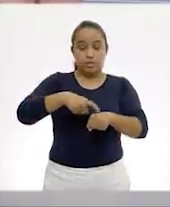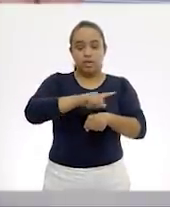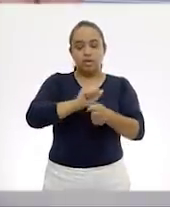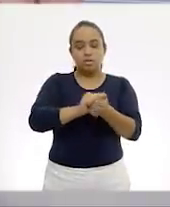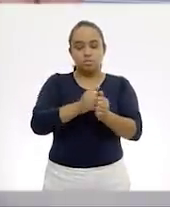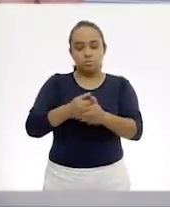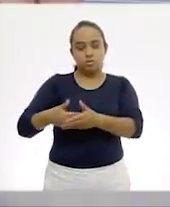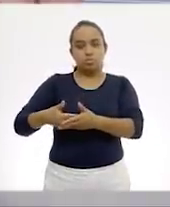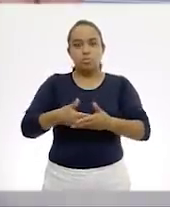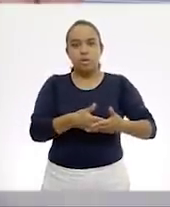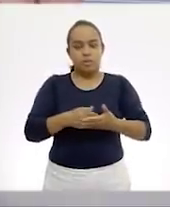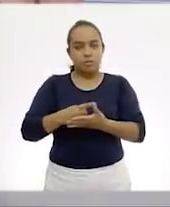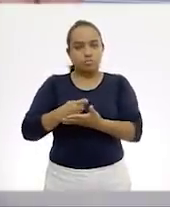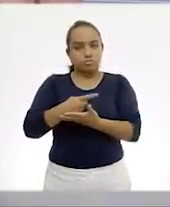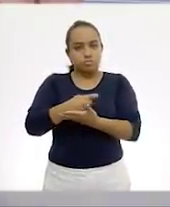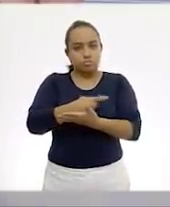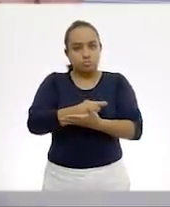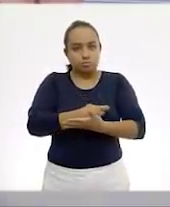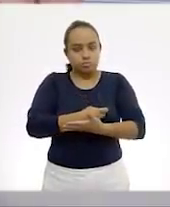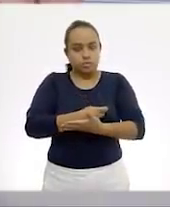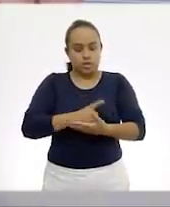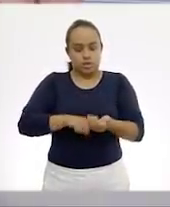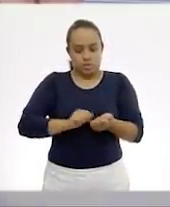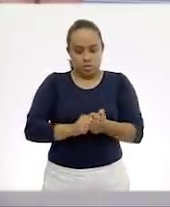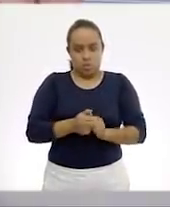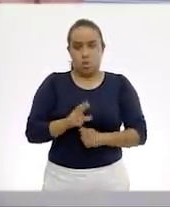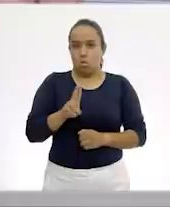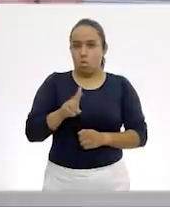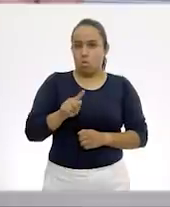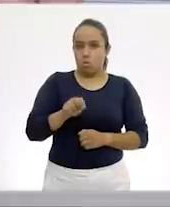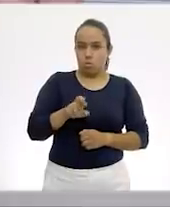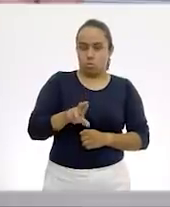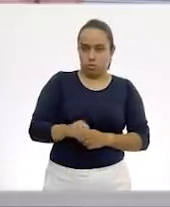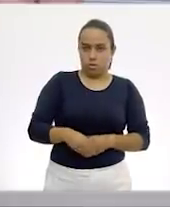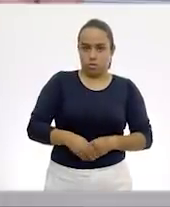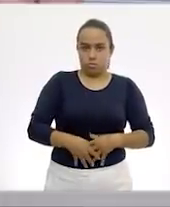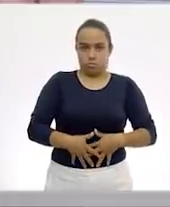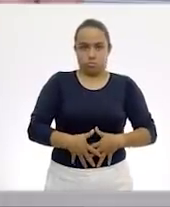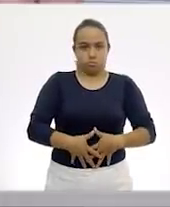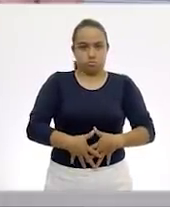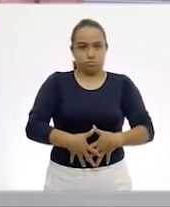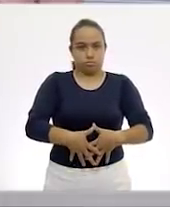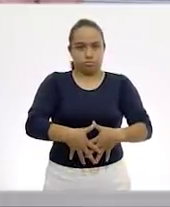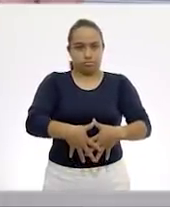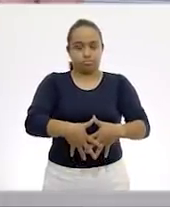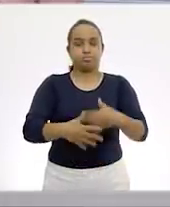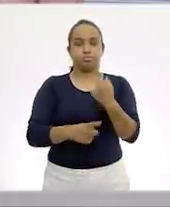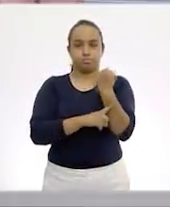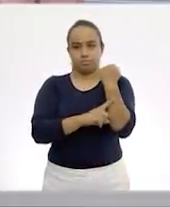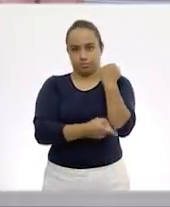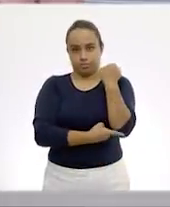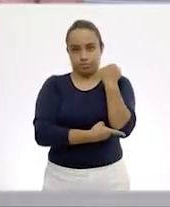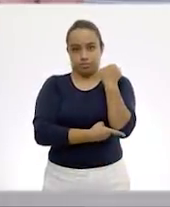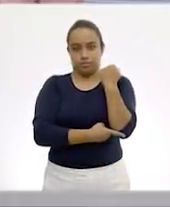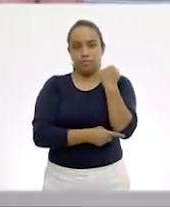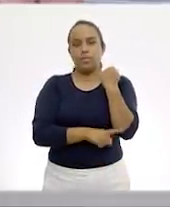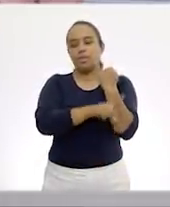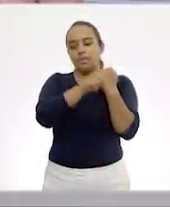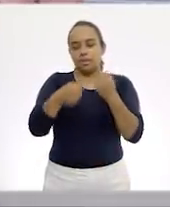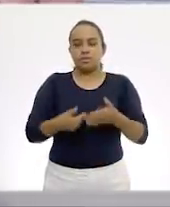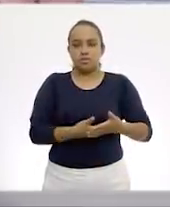el endometrio y se desarrollará en el útero. Es decir, ocurre un embarazo y se tendrá un